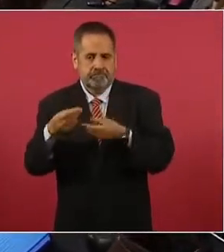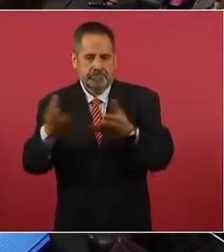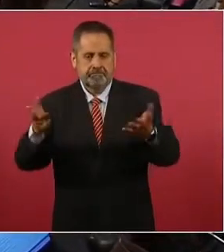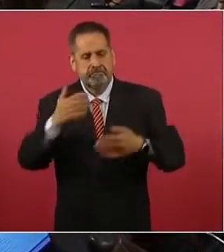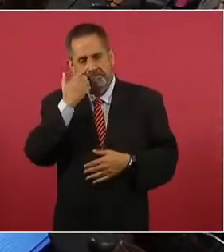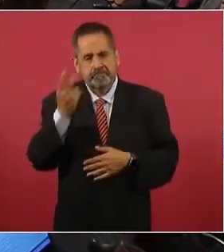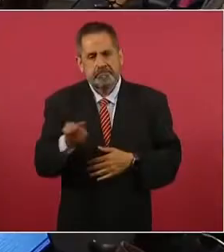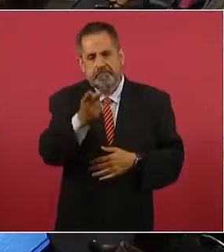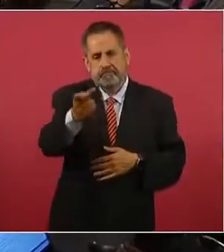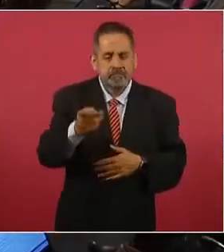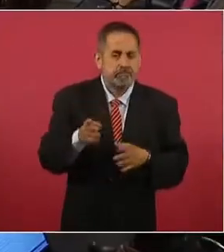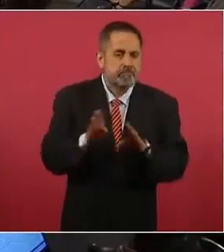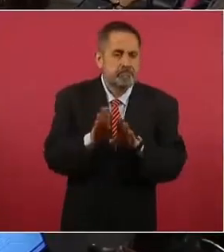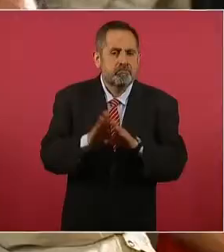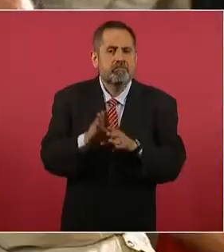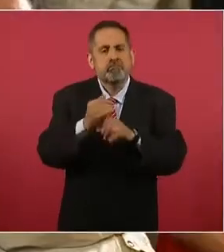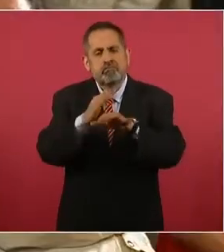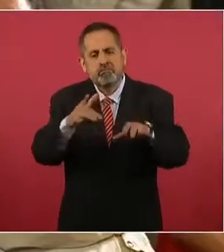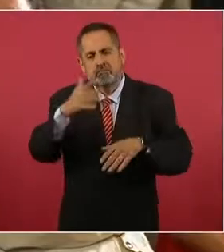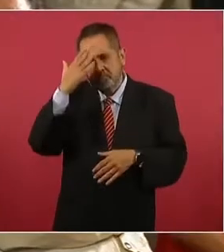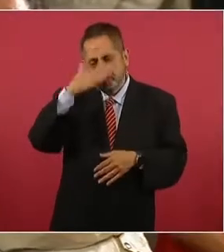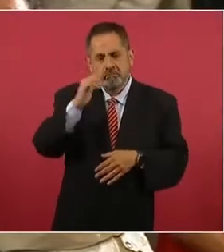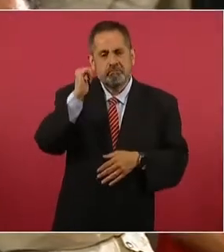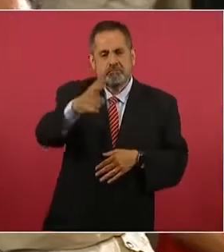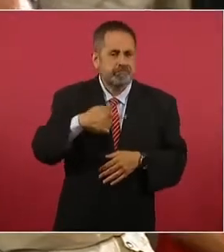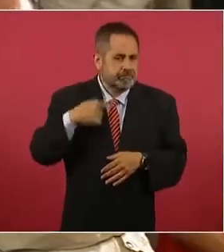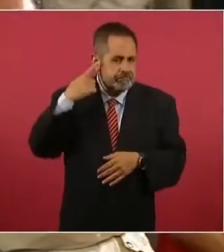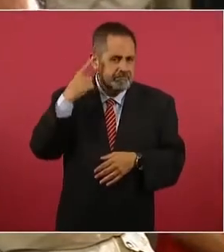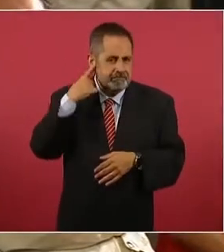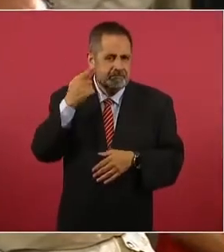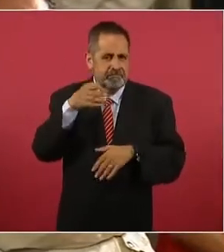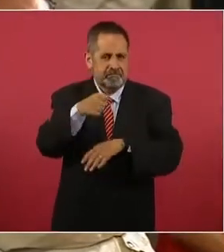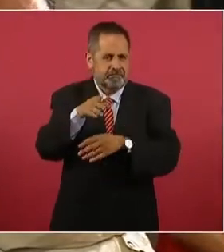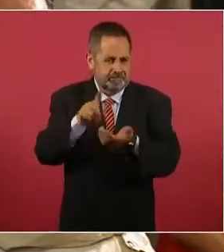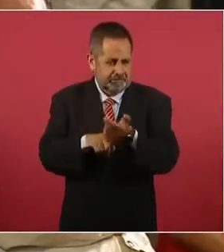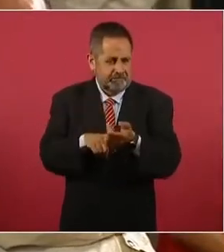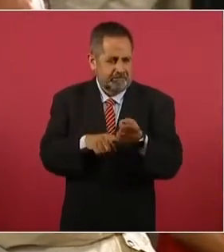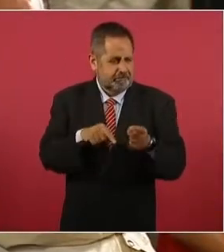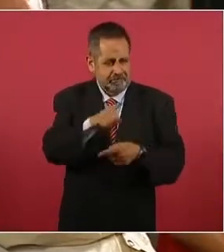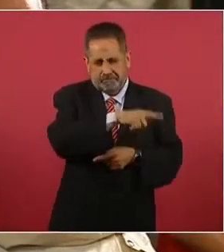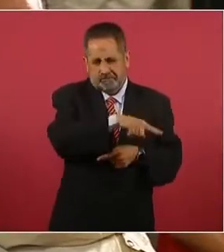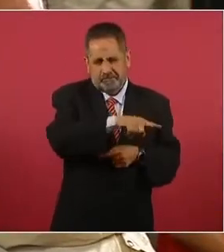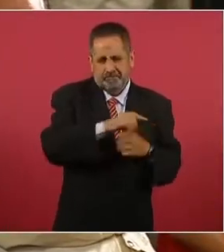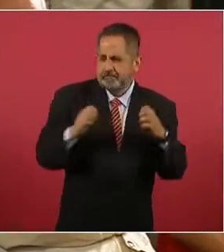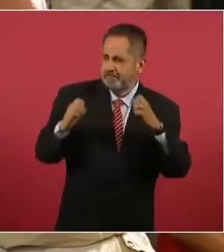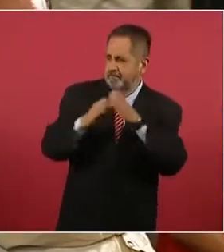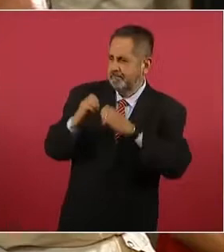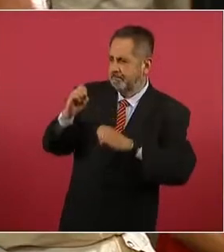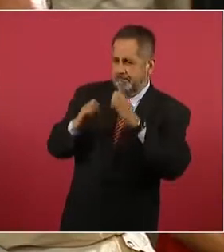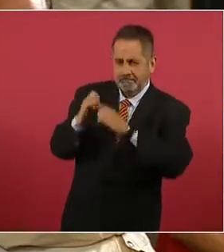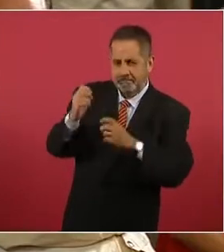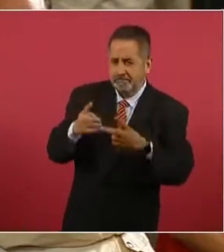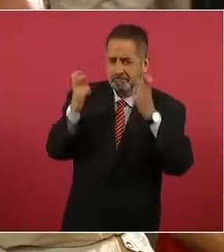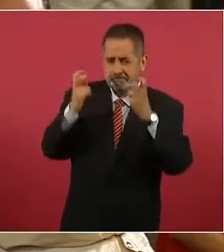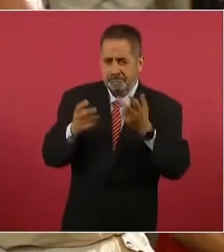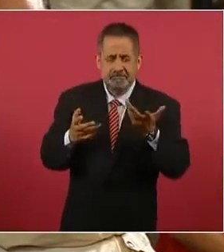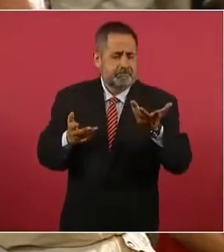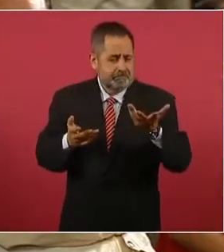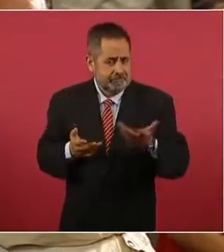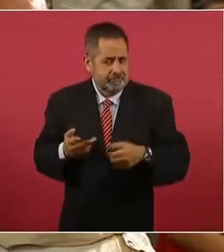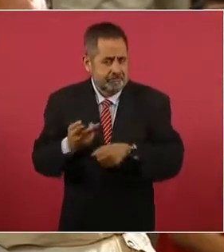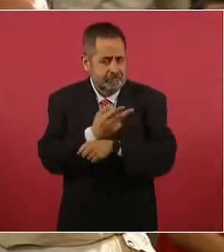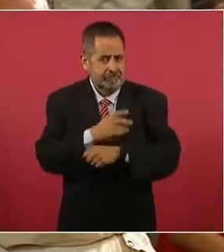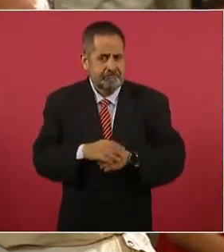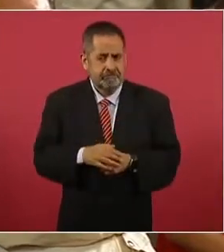gustaría preguntarle, presidente, ¿qué información tenía usted de esta forma de extorsión? Y también preguntarle si